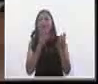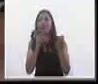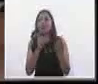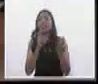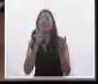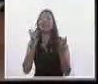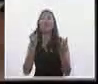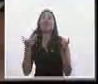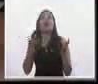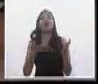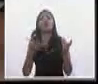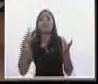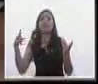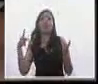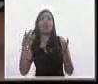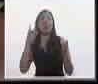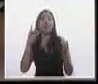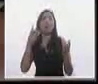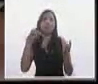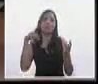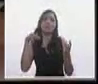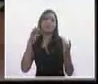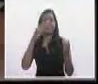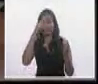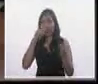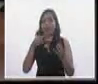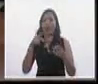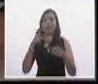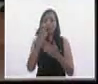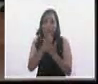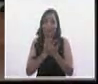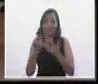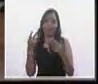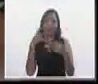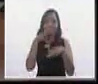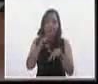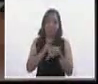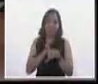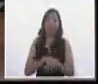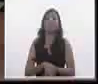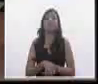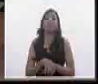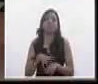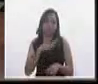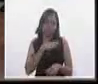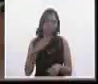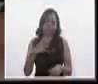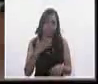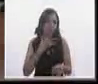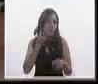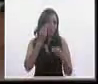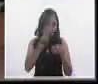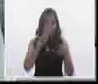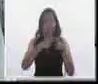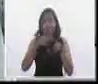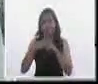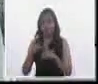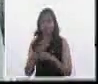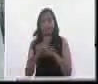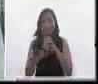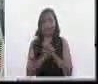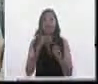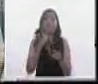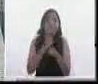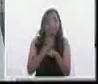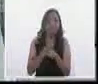desde el Instituto electoral participación ciudadana en nuestro programa de inclusión bueno se están haciendo muchas cosas entre ellas la